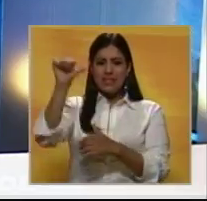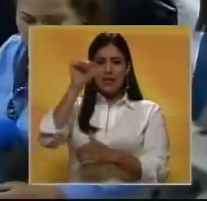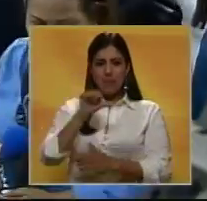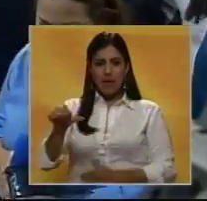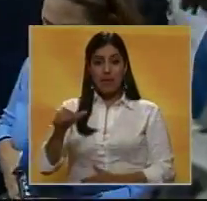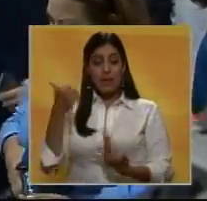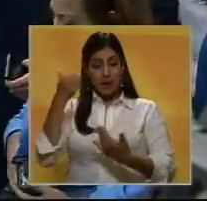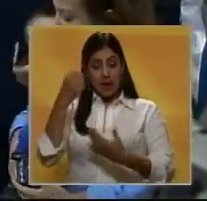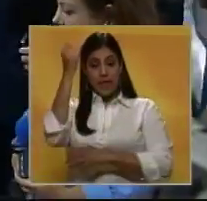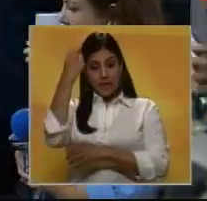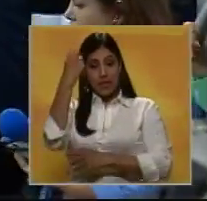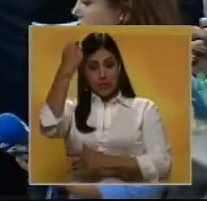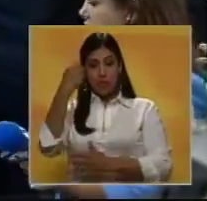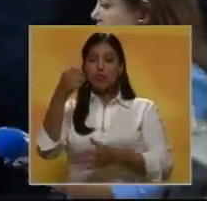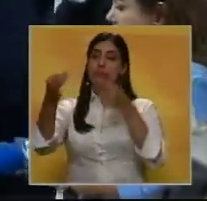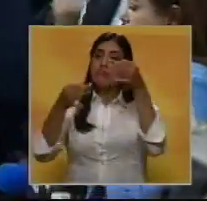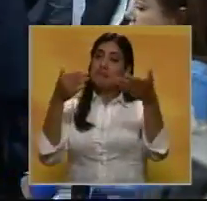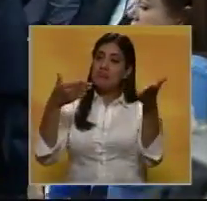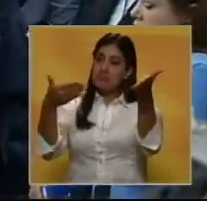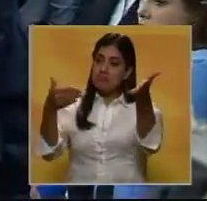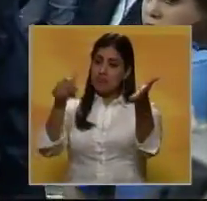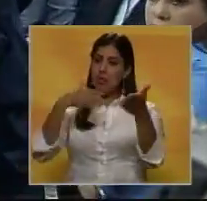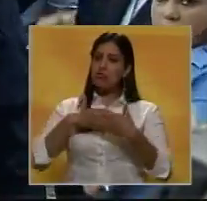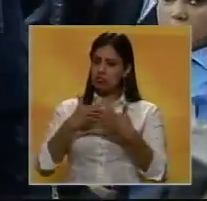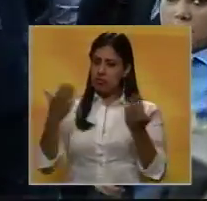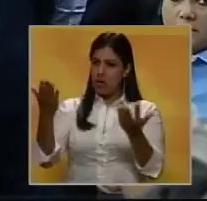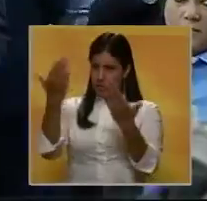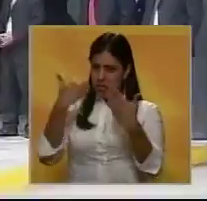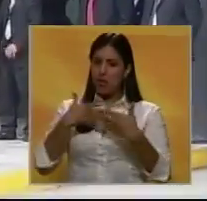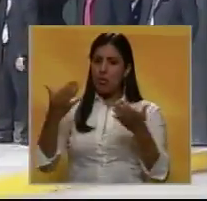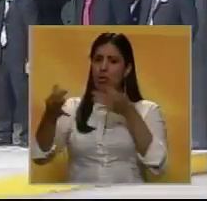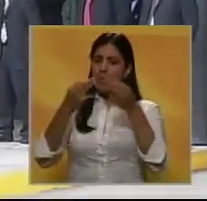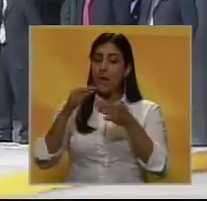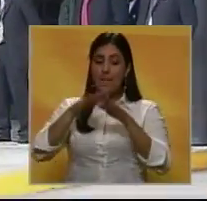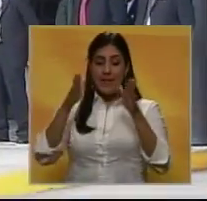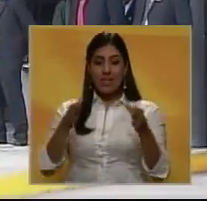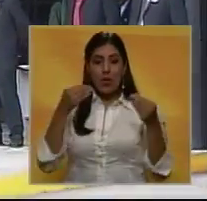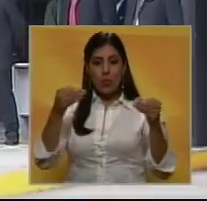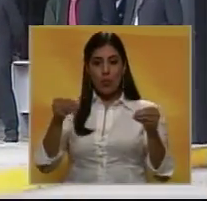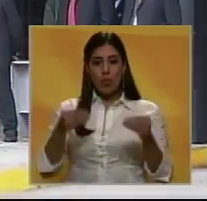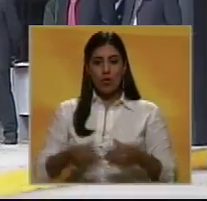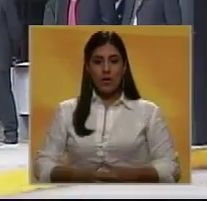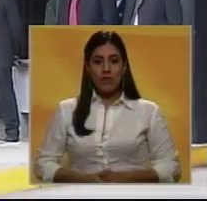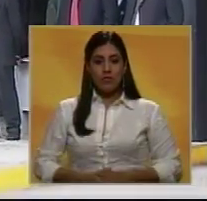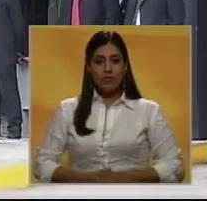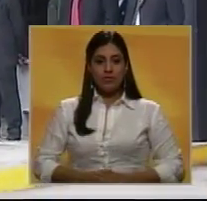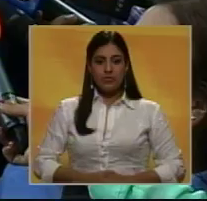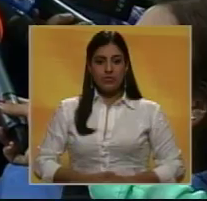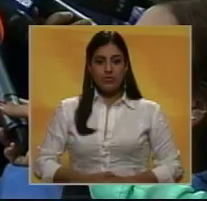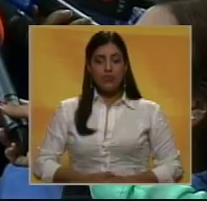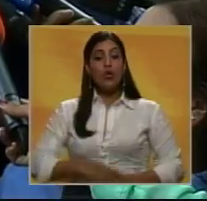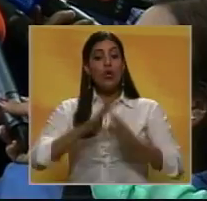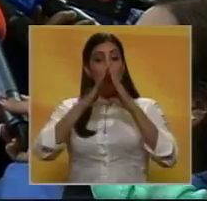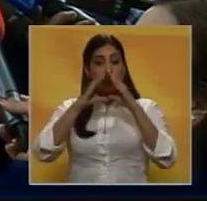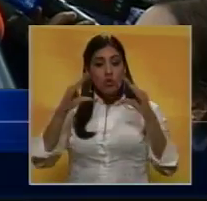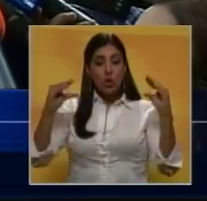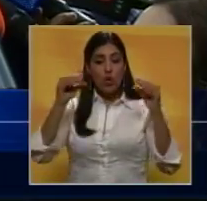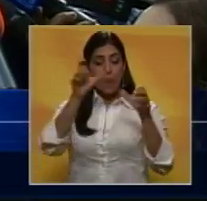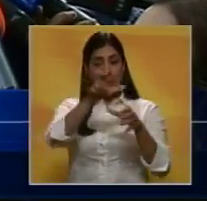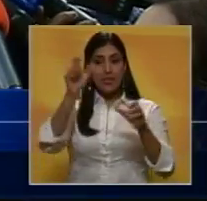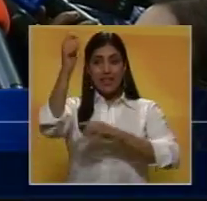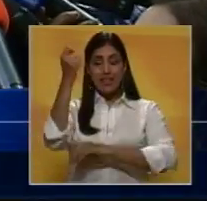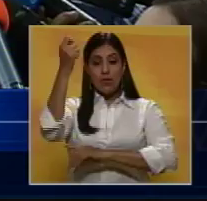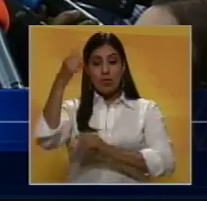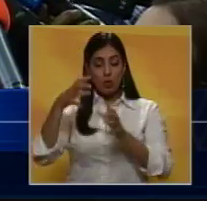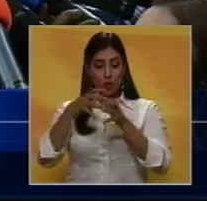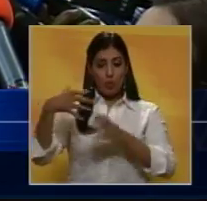semanas. Los parlamentarios expresaron que están dispuestos a colaborar con el Ministerio Público. Son todos los diputados de la